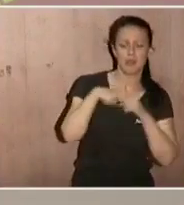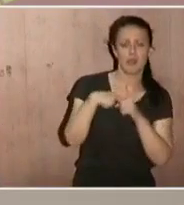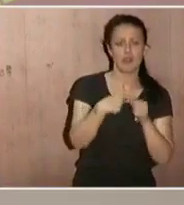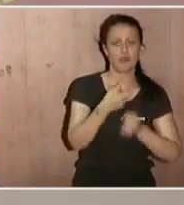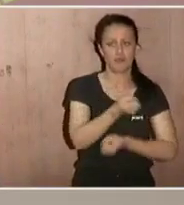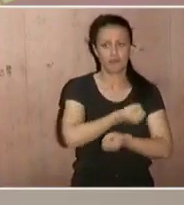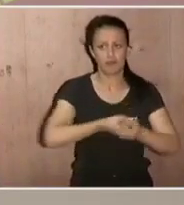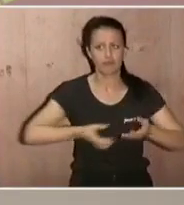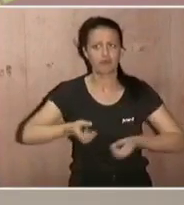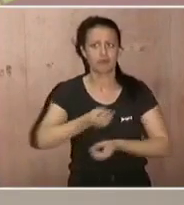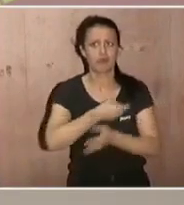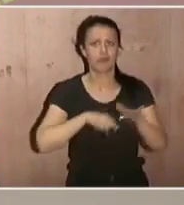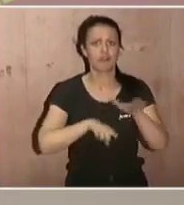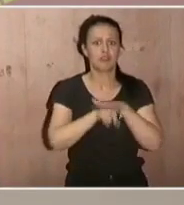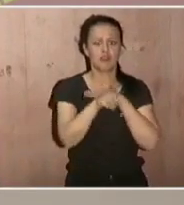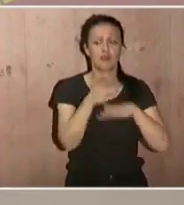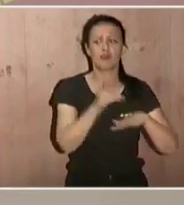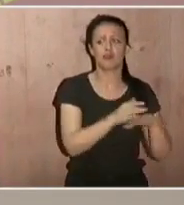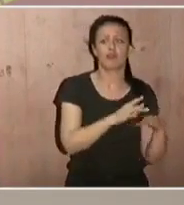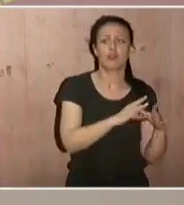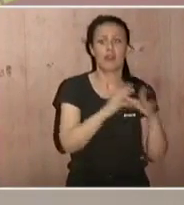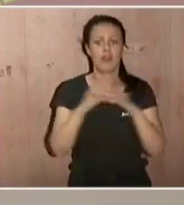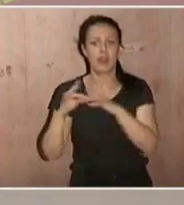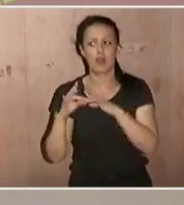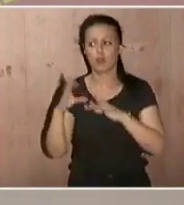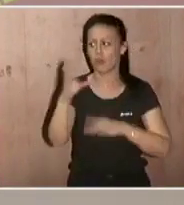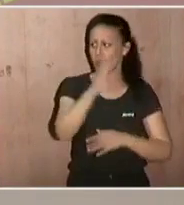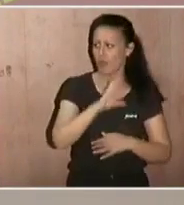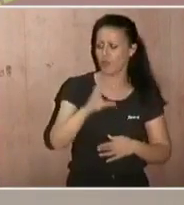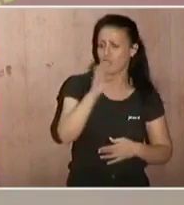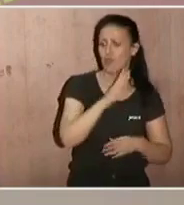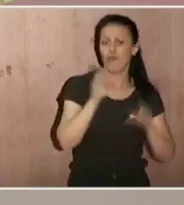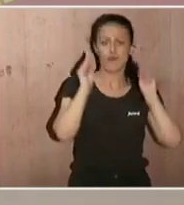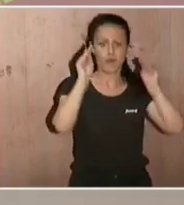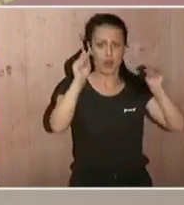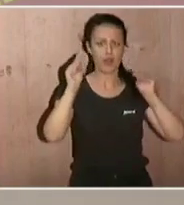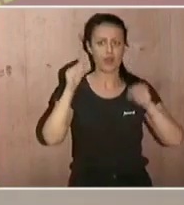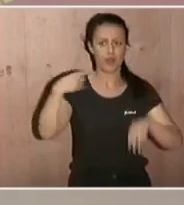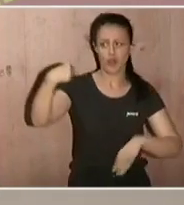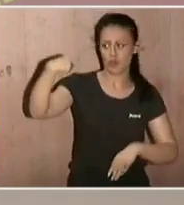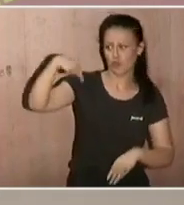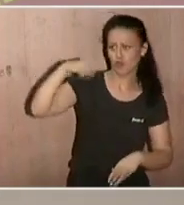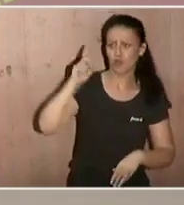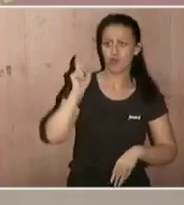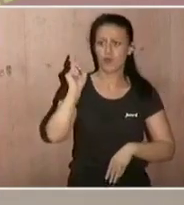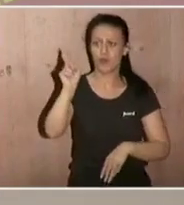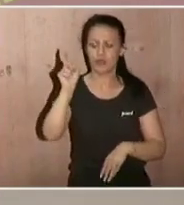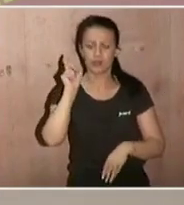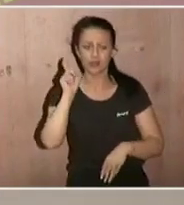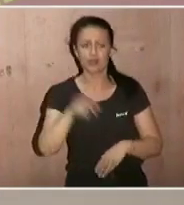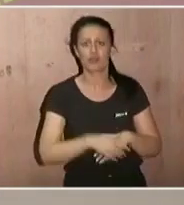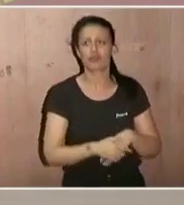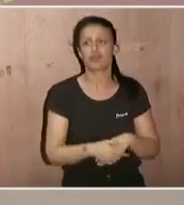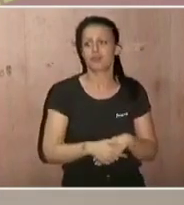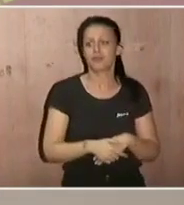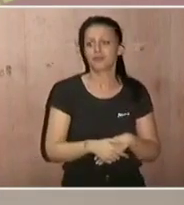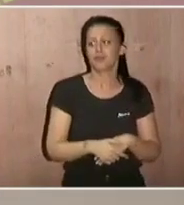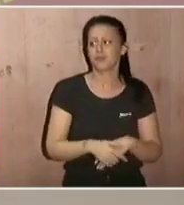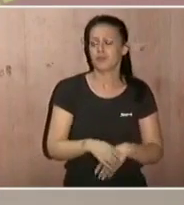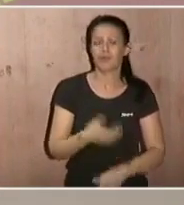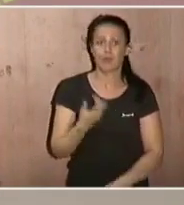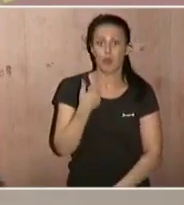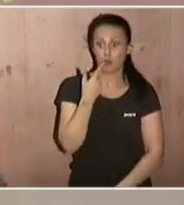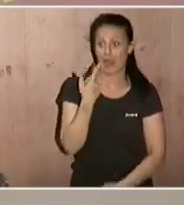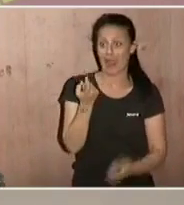decisiva al desarrollo de liderazgos científicos, en la formación de doctores y o profesores, con no pocos discípulos